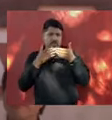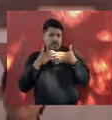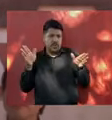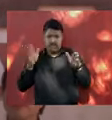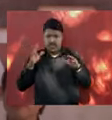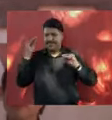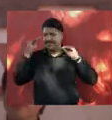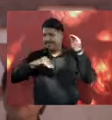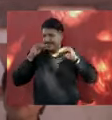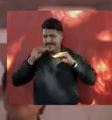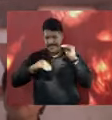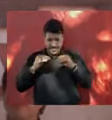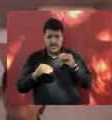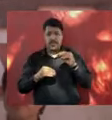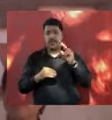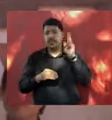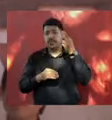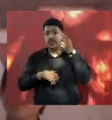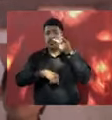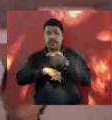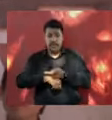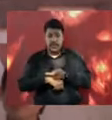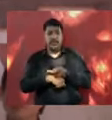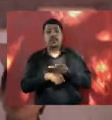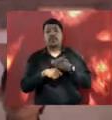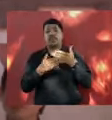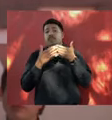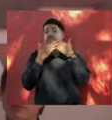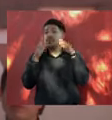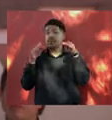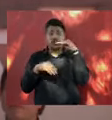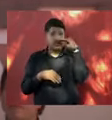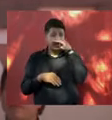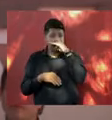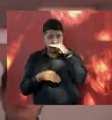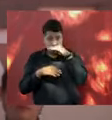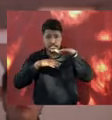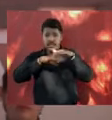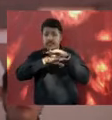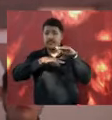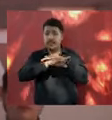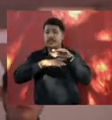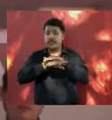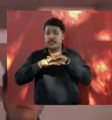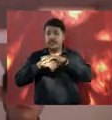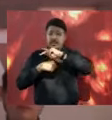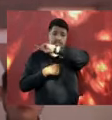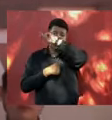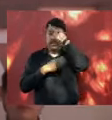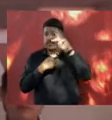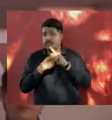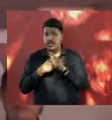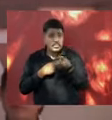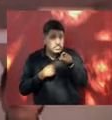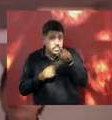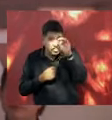y más universidades públicas gratuitas en el país. ¿Les parece bien?